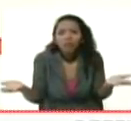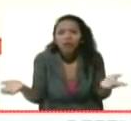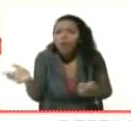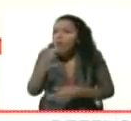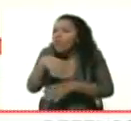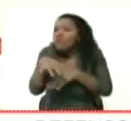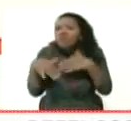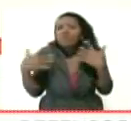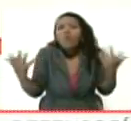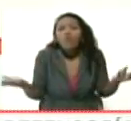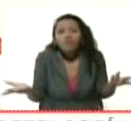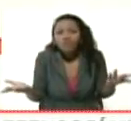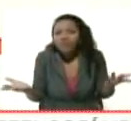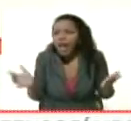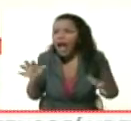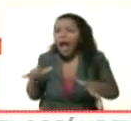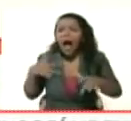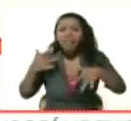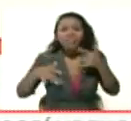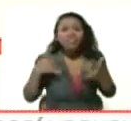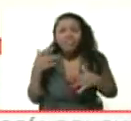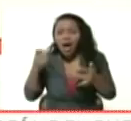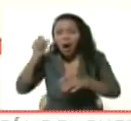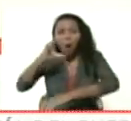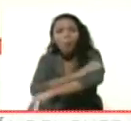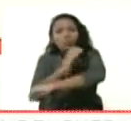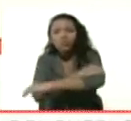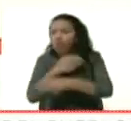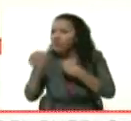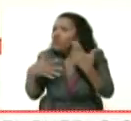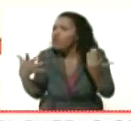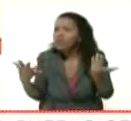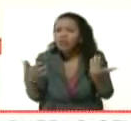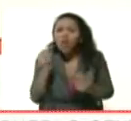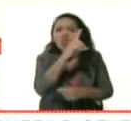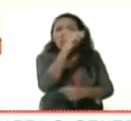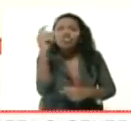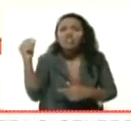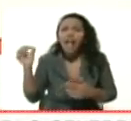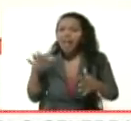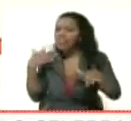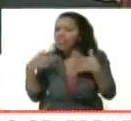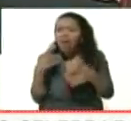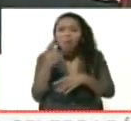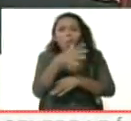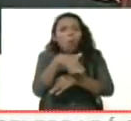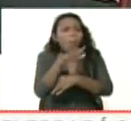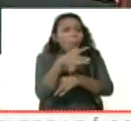¿Dónde hubo actos de la oposición? ¿Dónde hicieron esos 100 actos que nadie los vio? Que ni